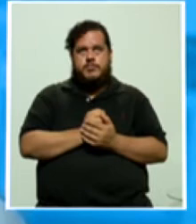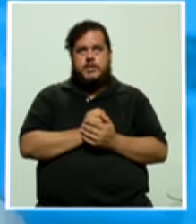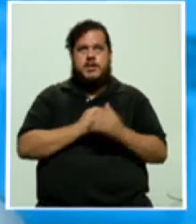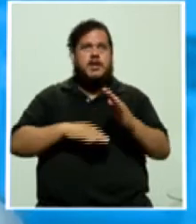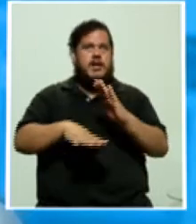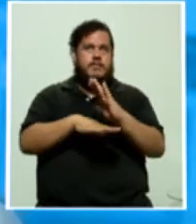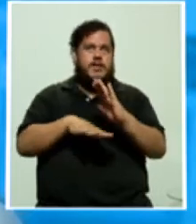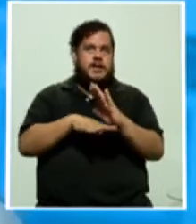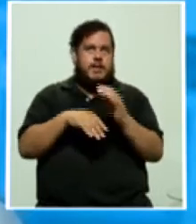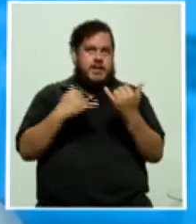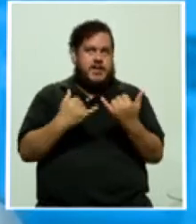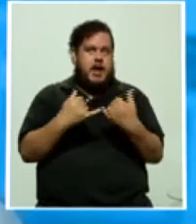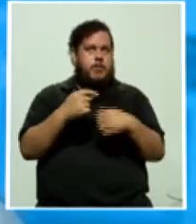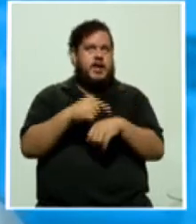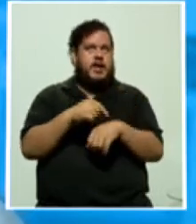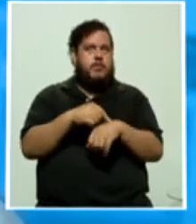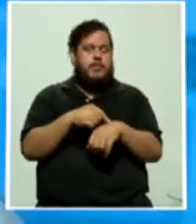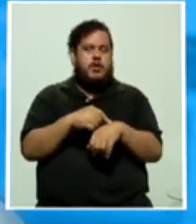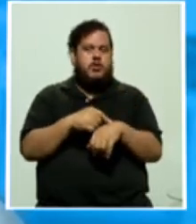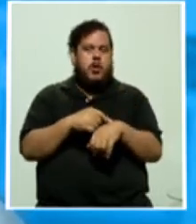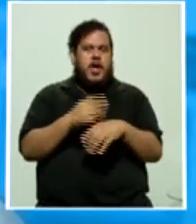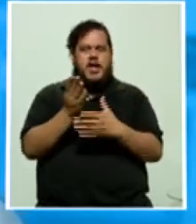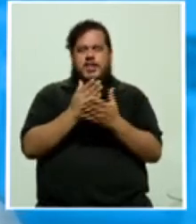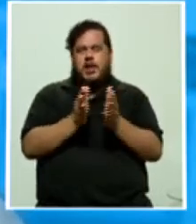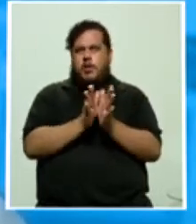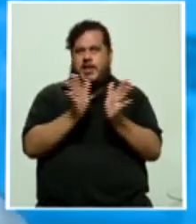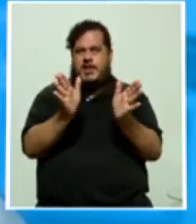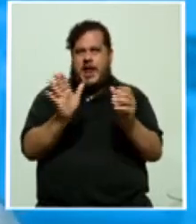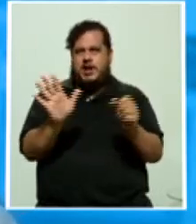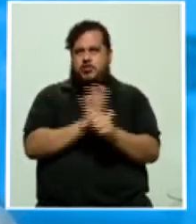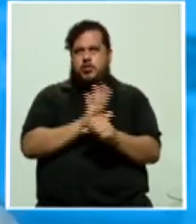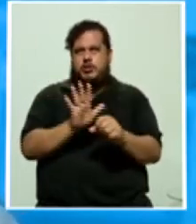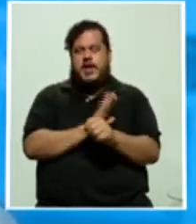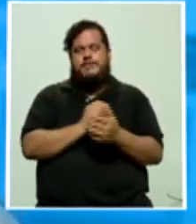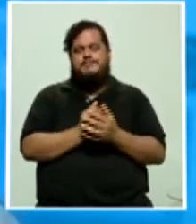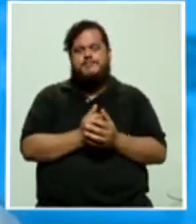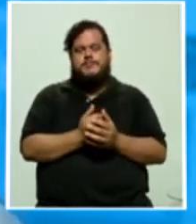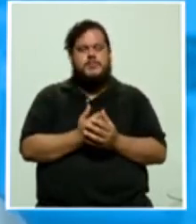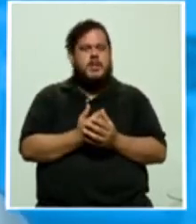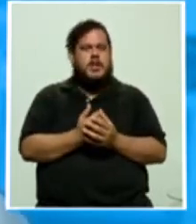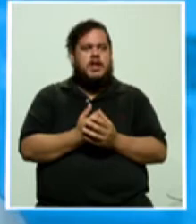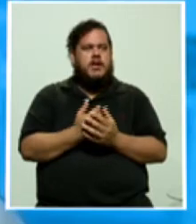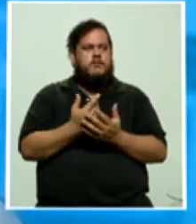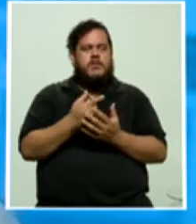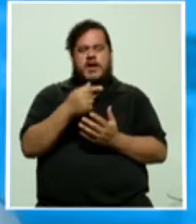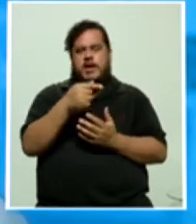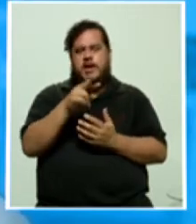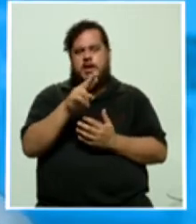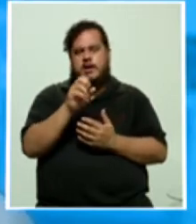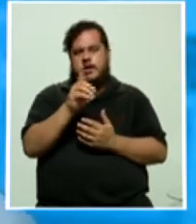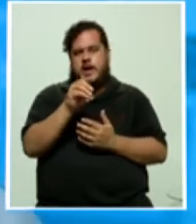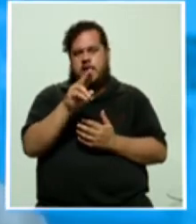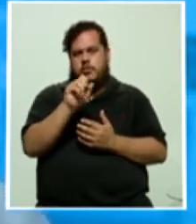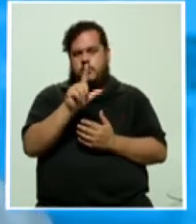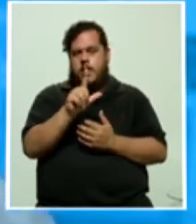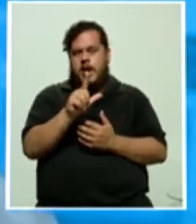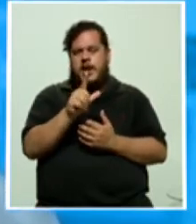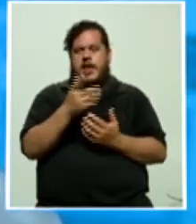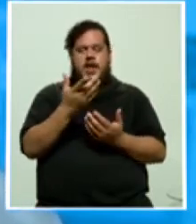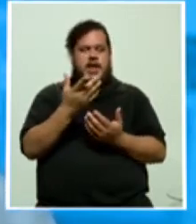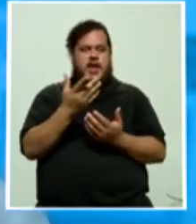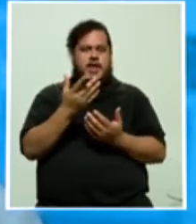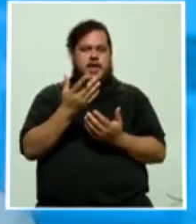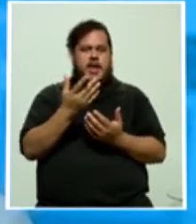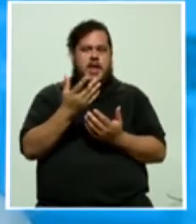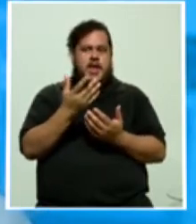básicamente en este momento es un confinamiento general, total. Fue gradual, hubo un confinamiento anterior hasta hace